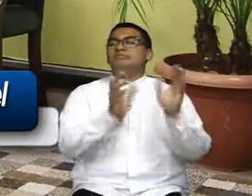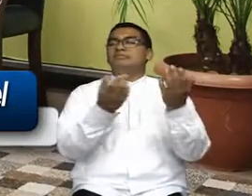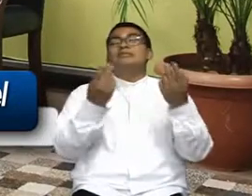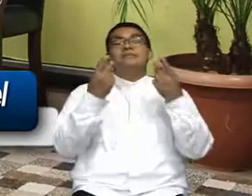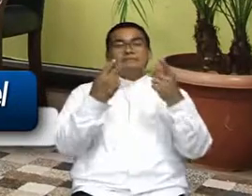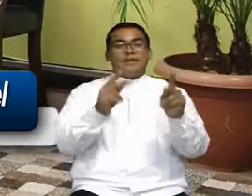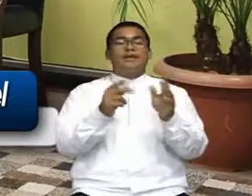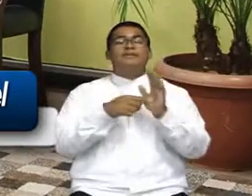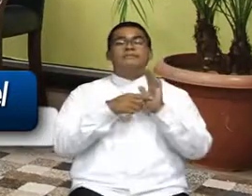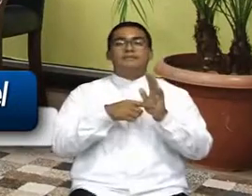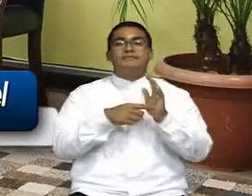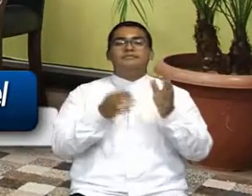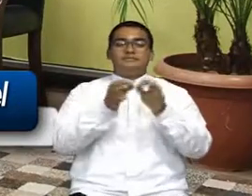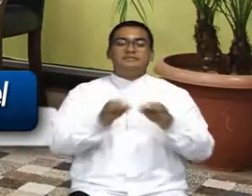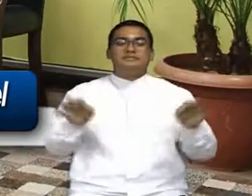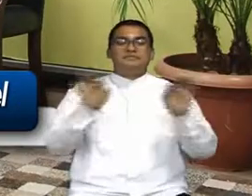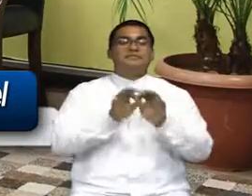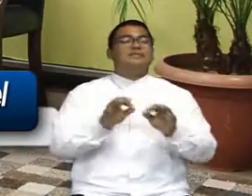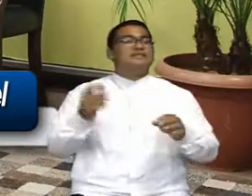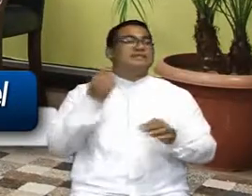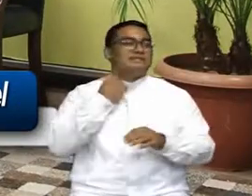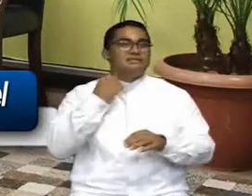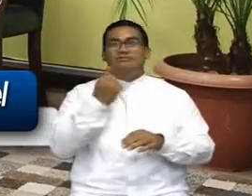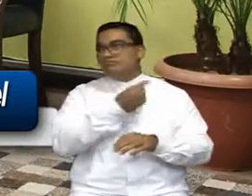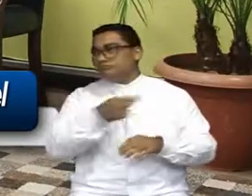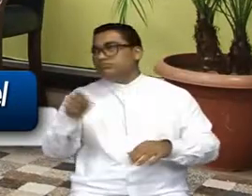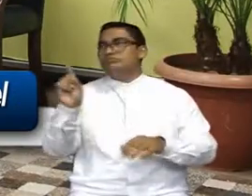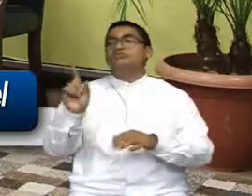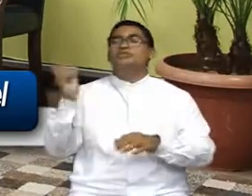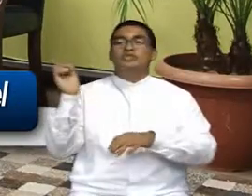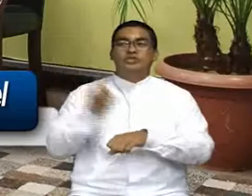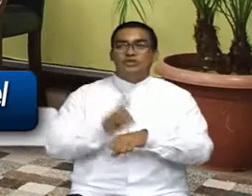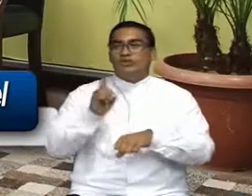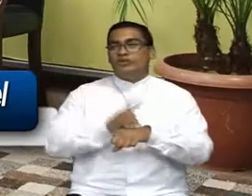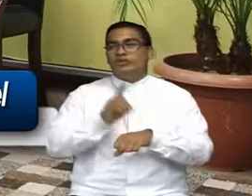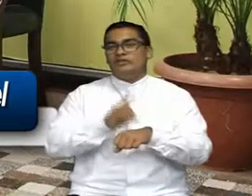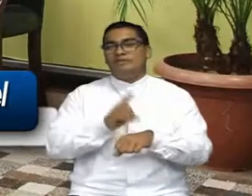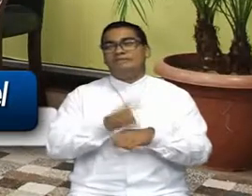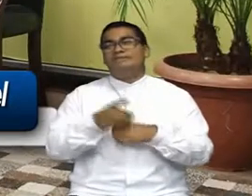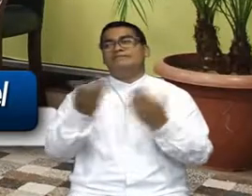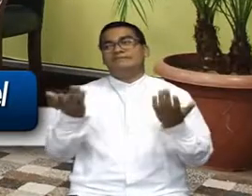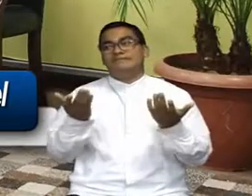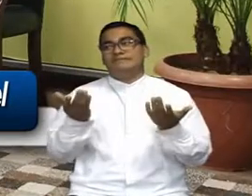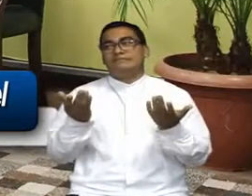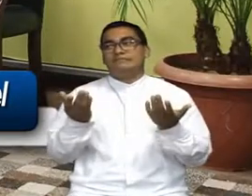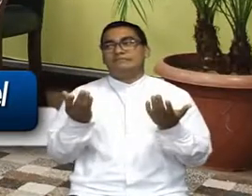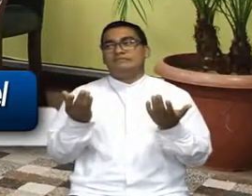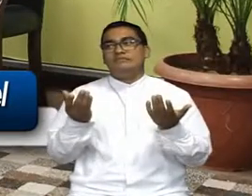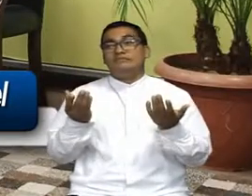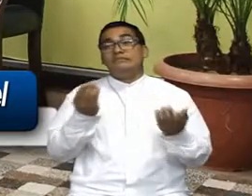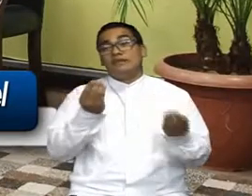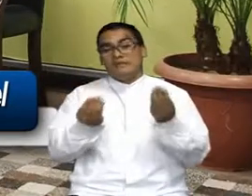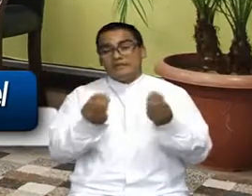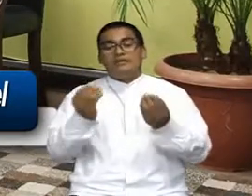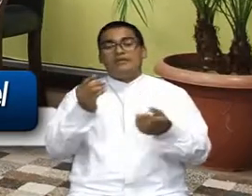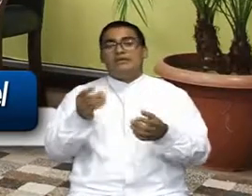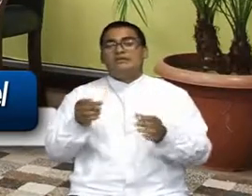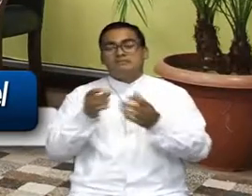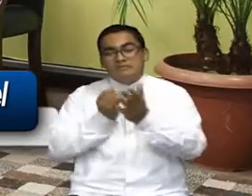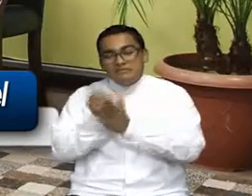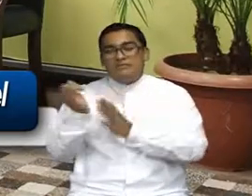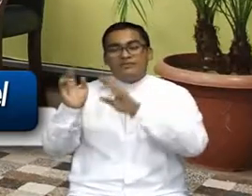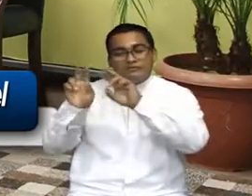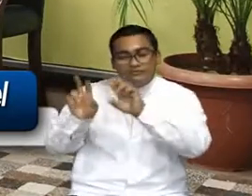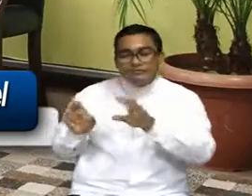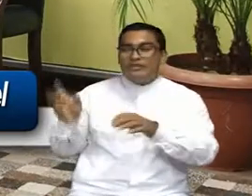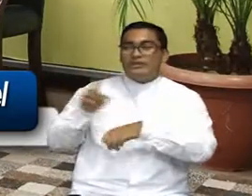aquí es acudir a la unidad de salud que tengan más cercana, ¿verdad? Y pues dependiendo de lo que vaya investigando y pensando el médico, se